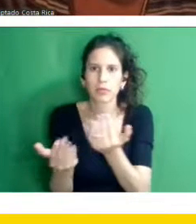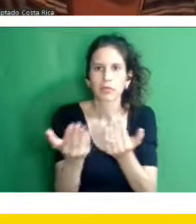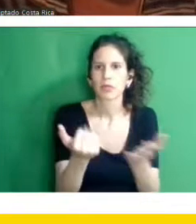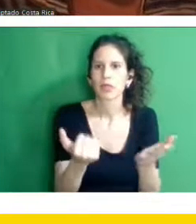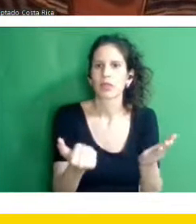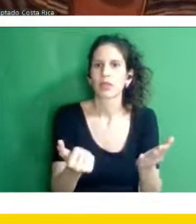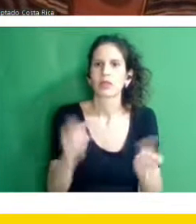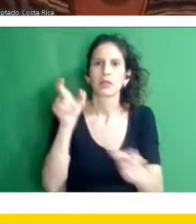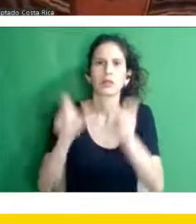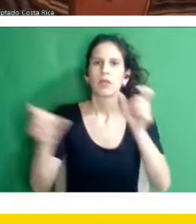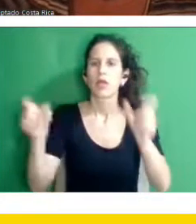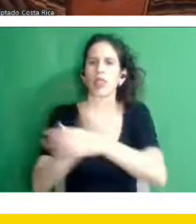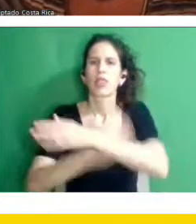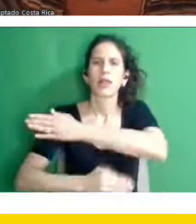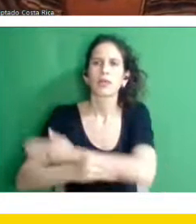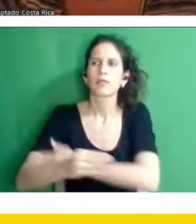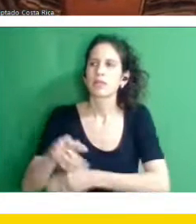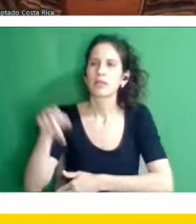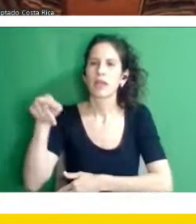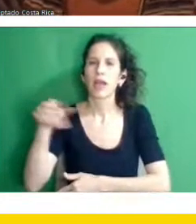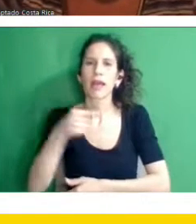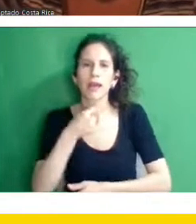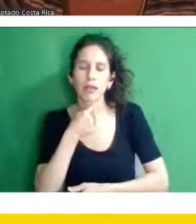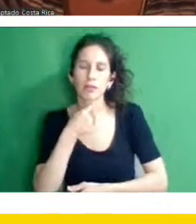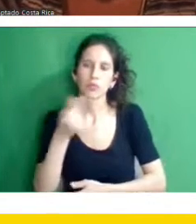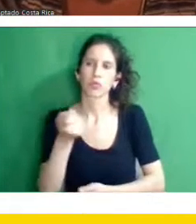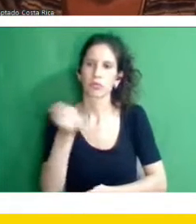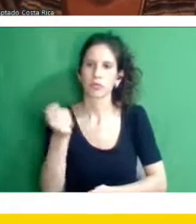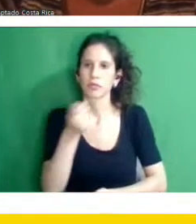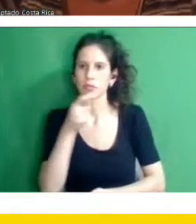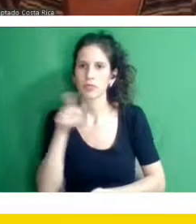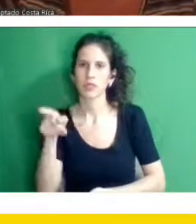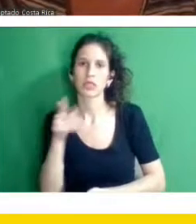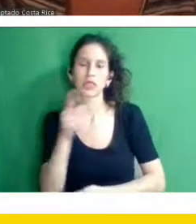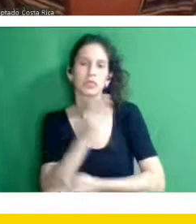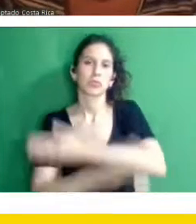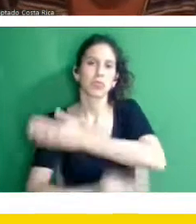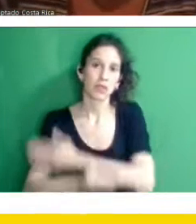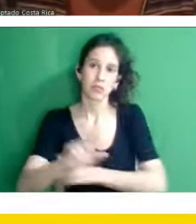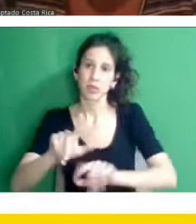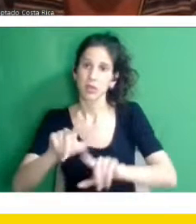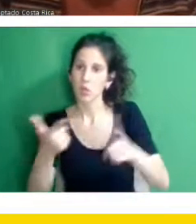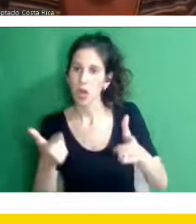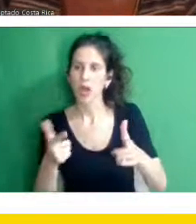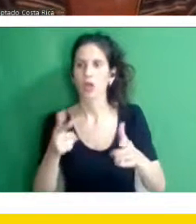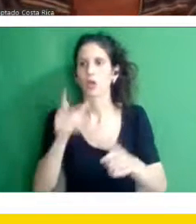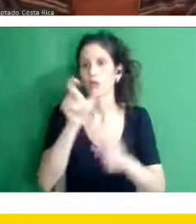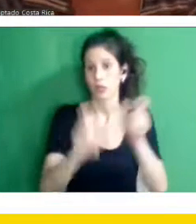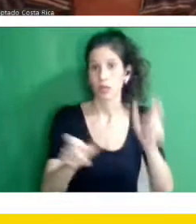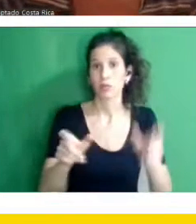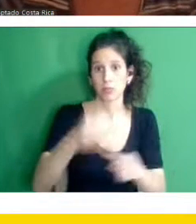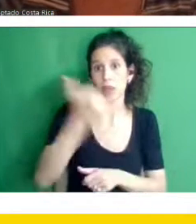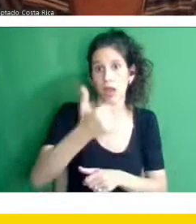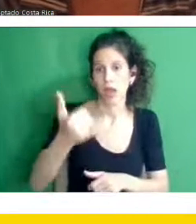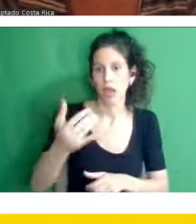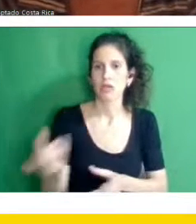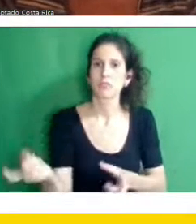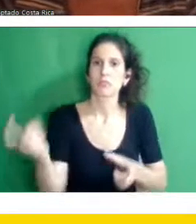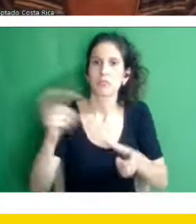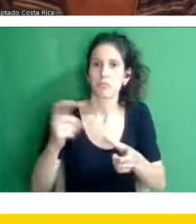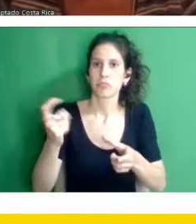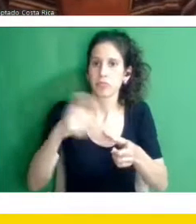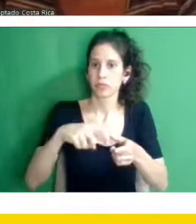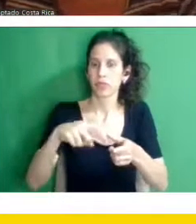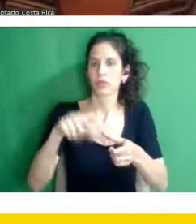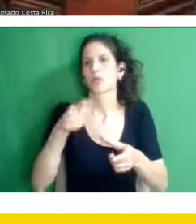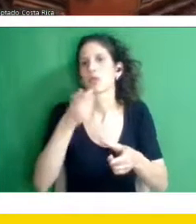tengan y no tienen discapacidad a sumarse al movimiento, ya sea los que tienen discapacidad como atletas y los que no, que